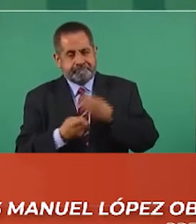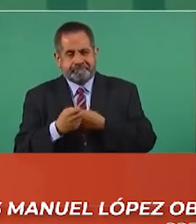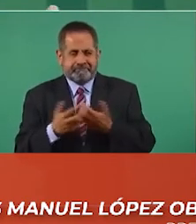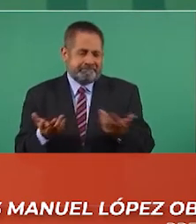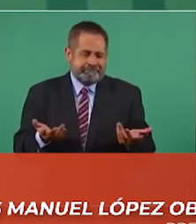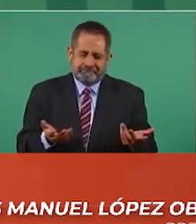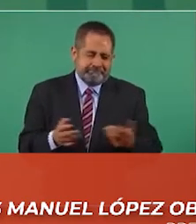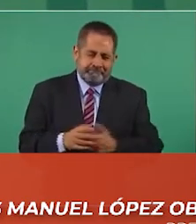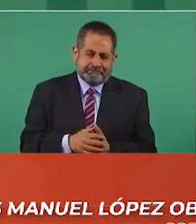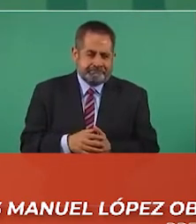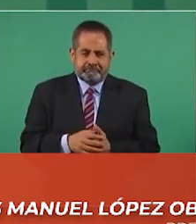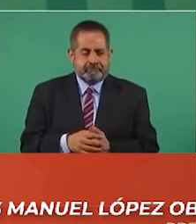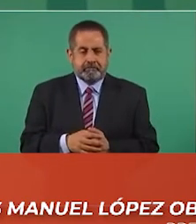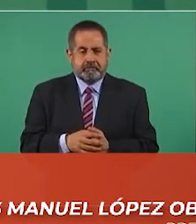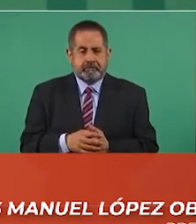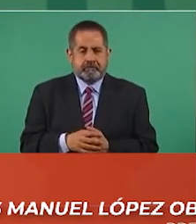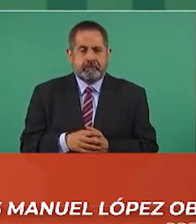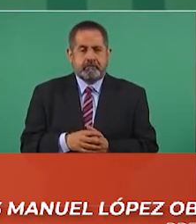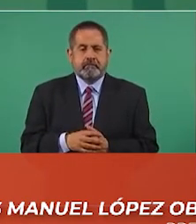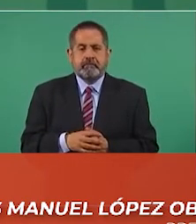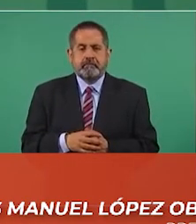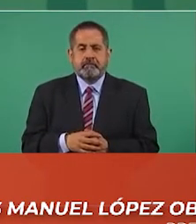Imagínense